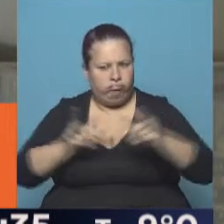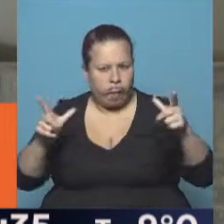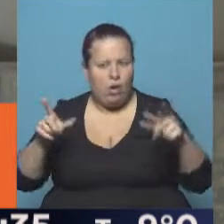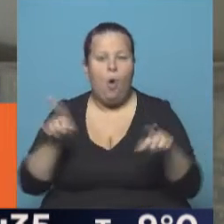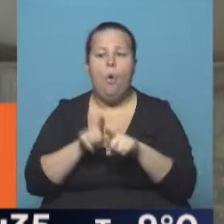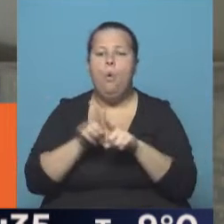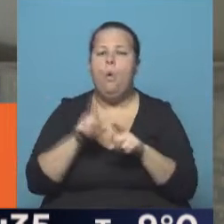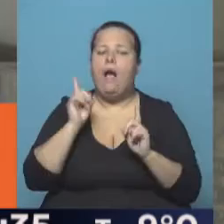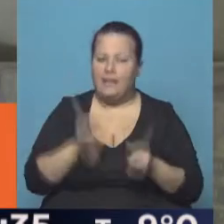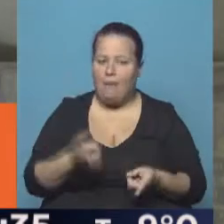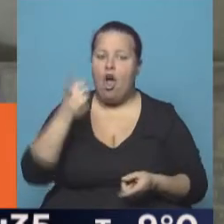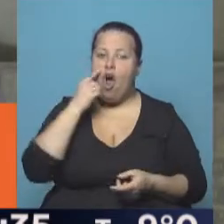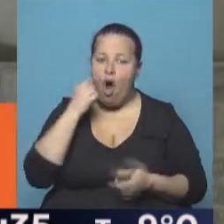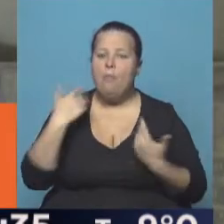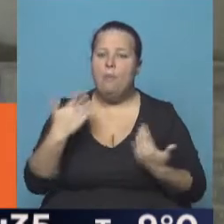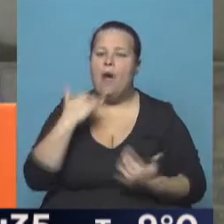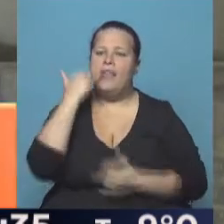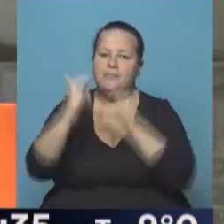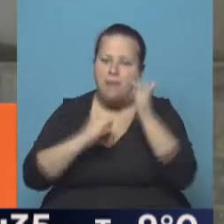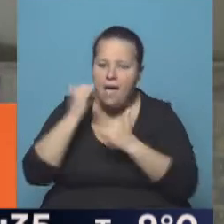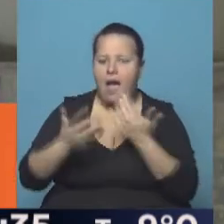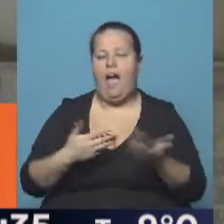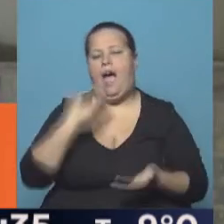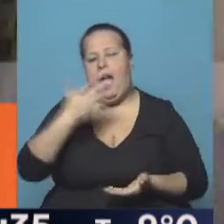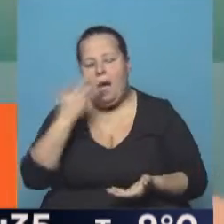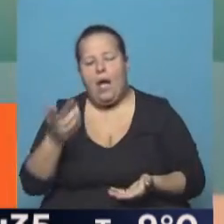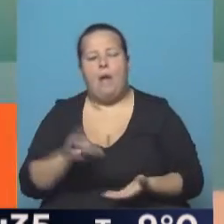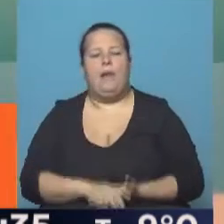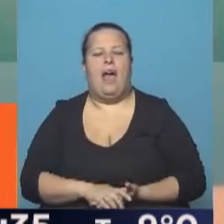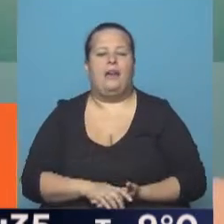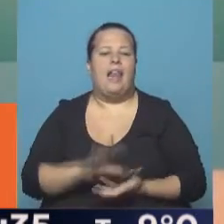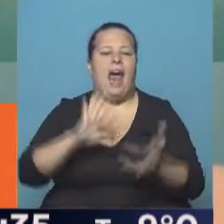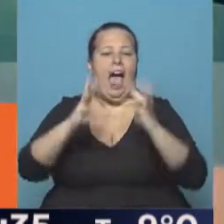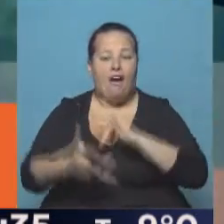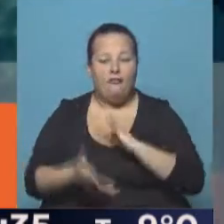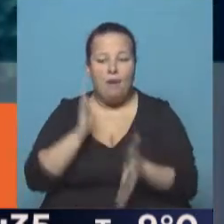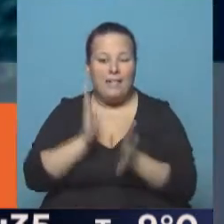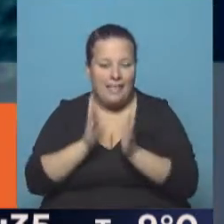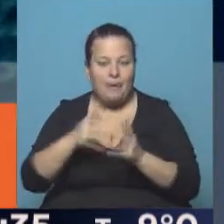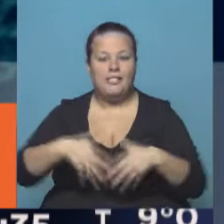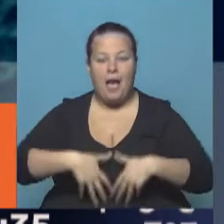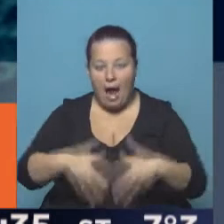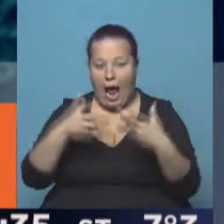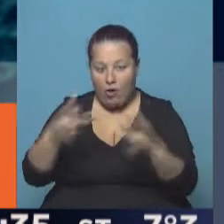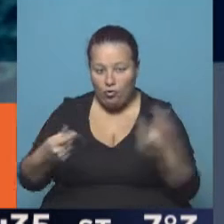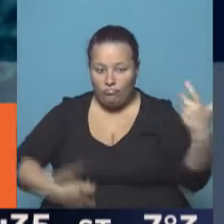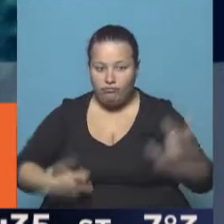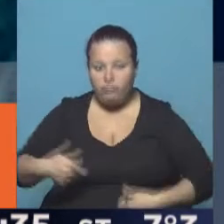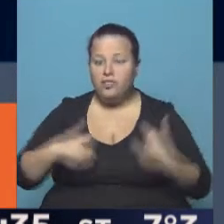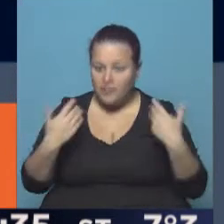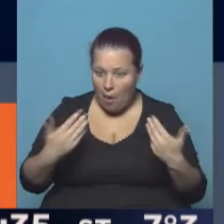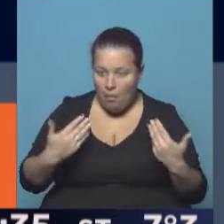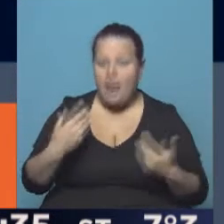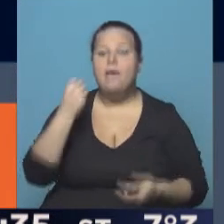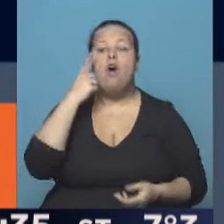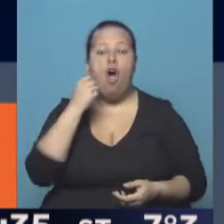como fuertemente que los hombres pueden expresar y que las técnicas estas de reproducción asistida se lo permiten, porque un